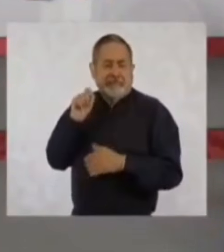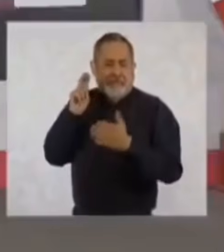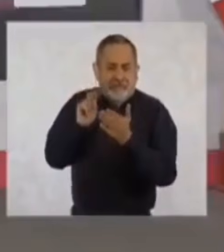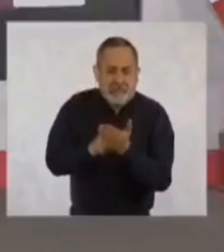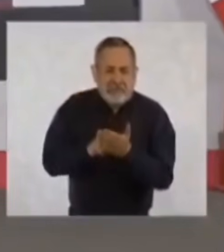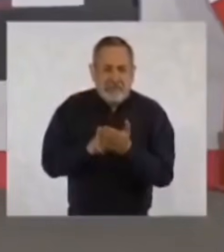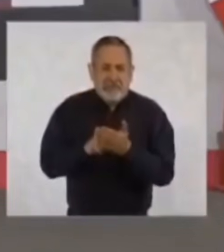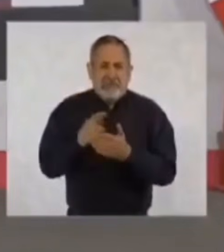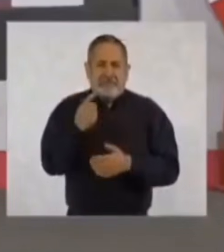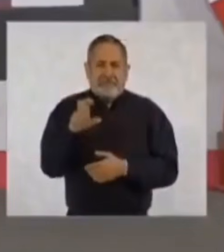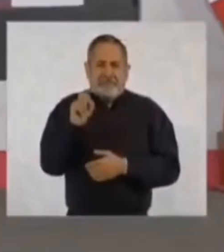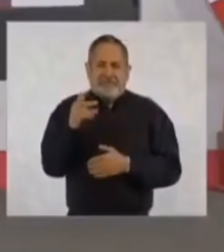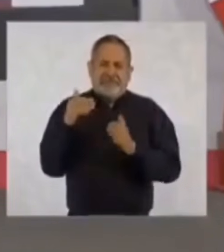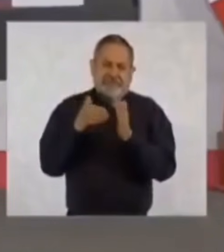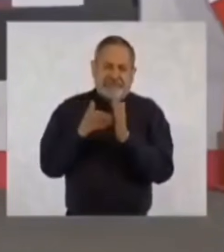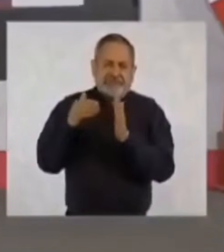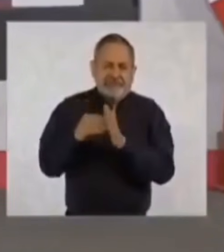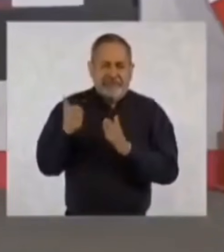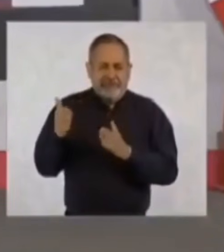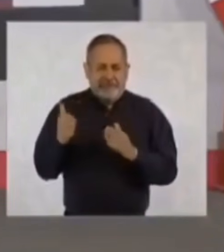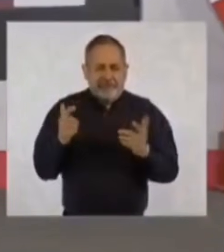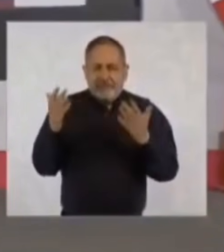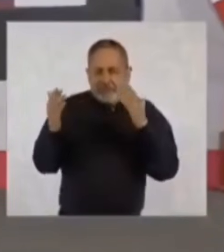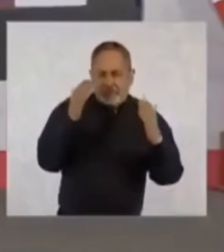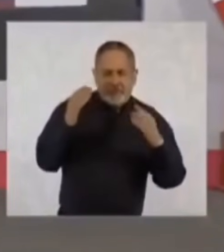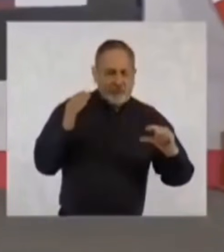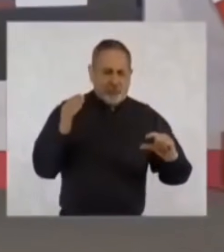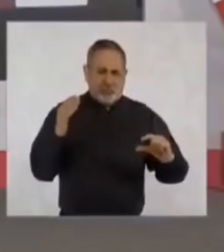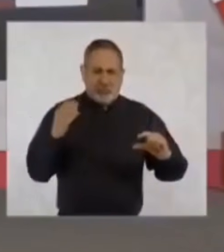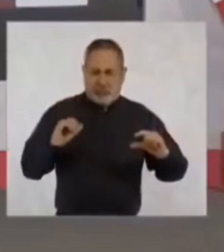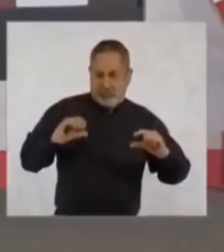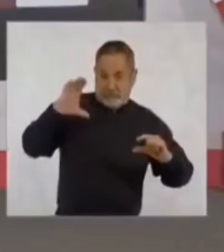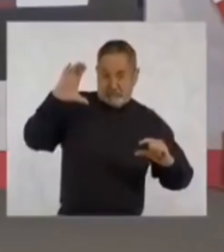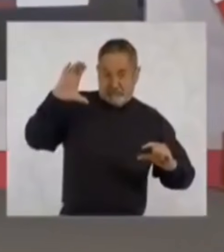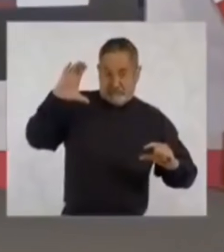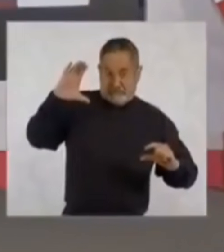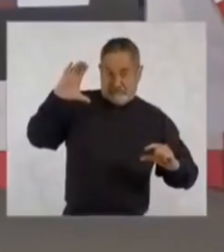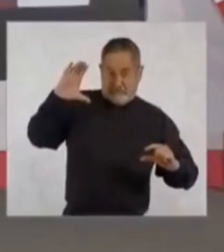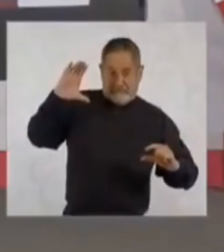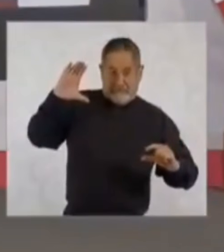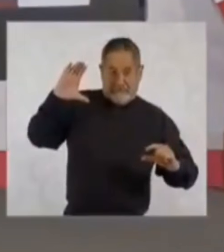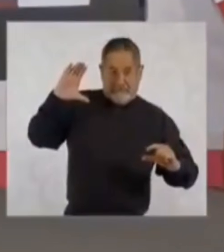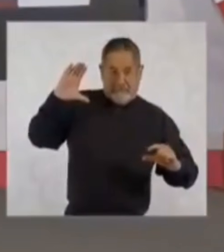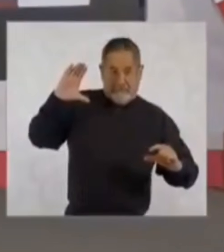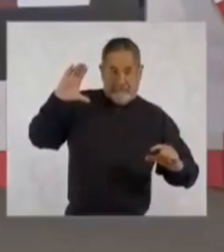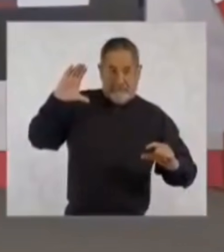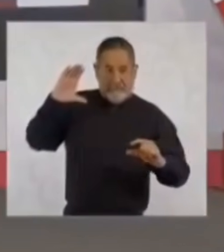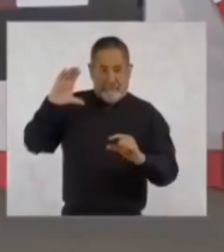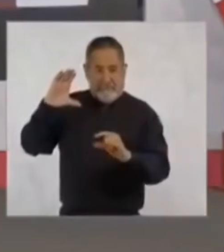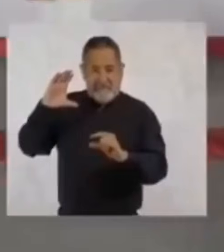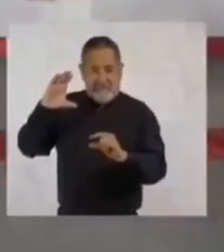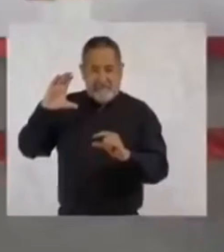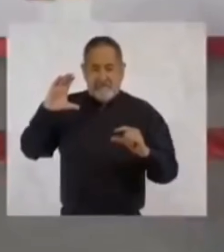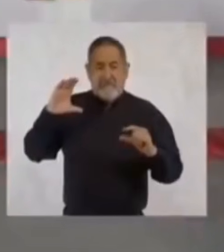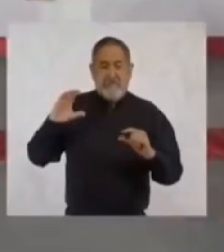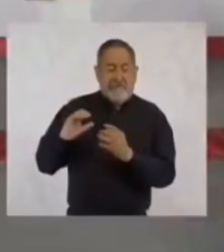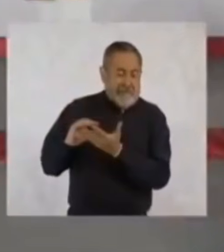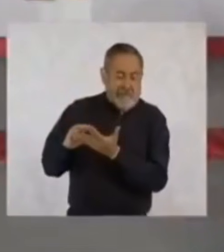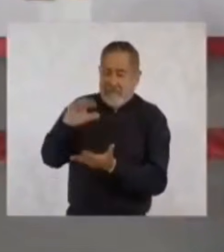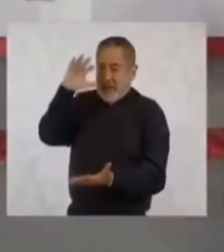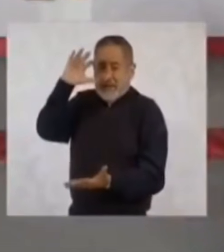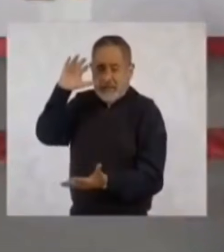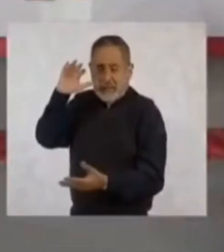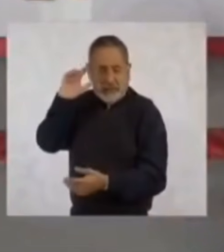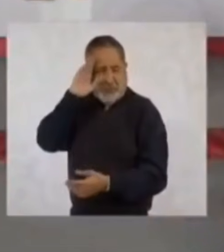1,136,692 millones de pesos. Ven, comparémoslo contra los 77,000 millones. Ahora vamos a ver.